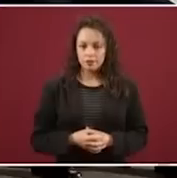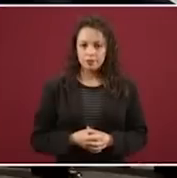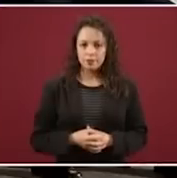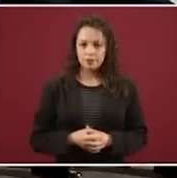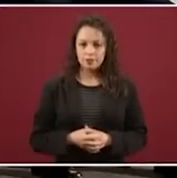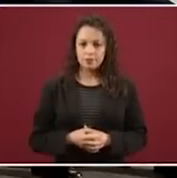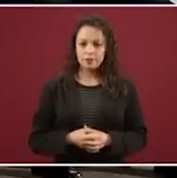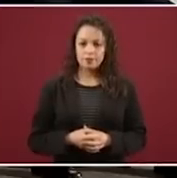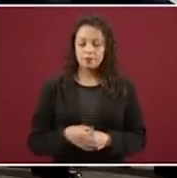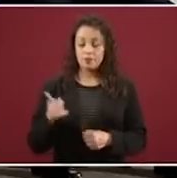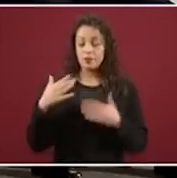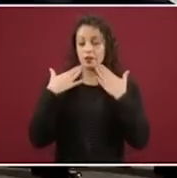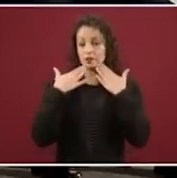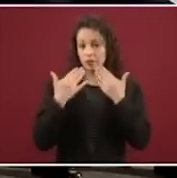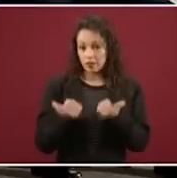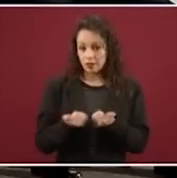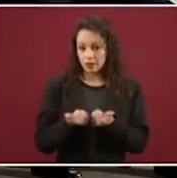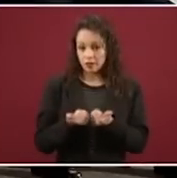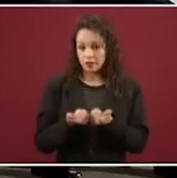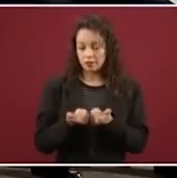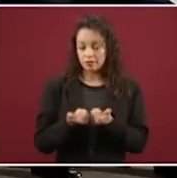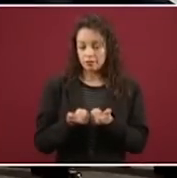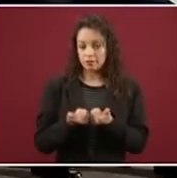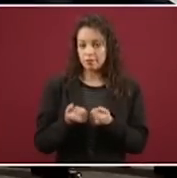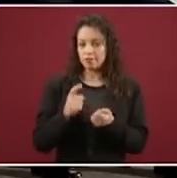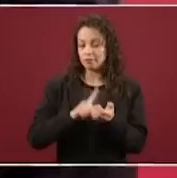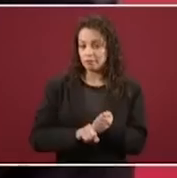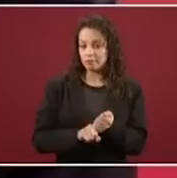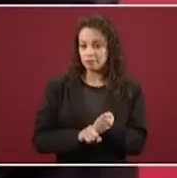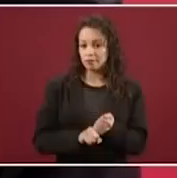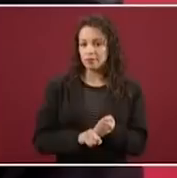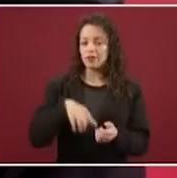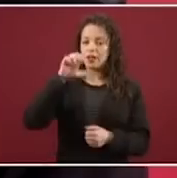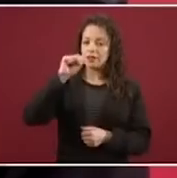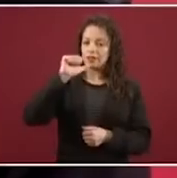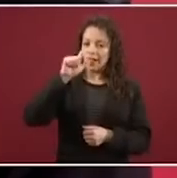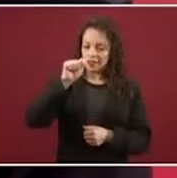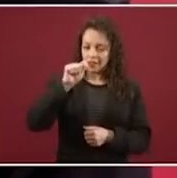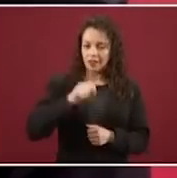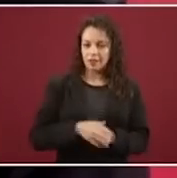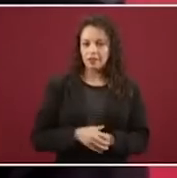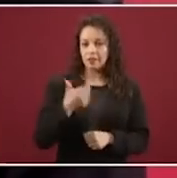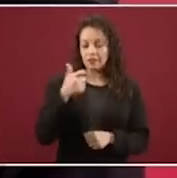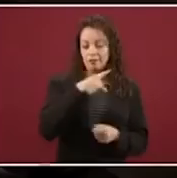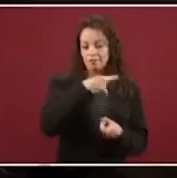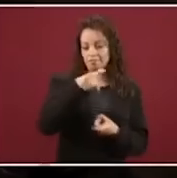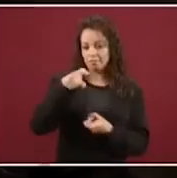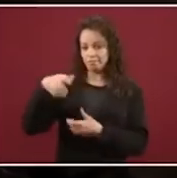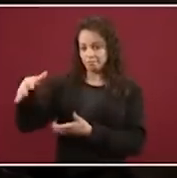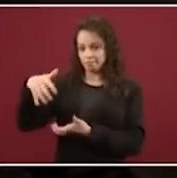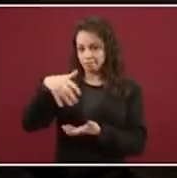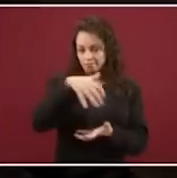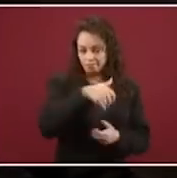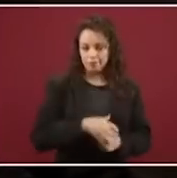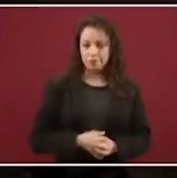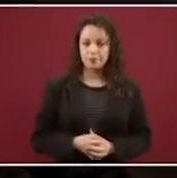la Secretaría de Hacienda, lo que tiene que ver con el SAT, con la recaudación, lo que